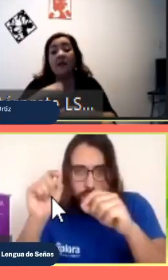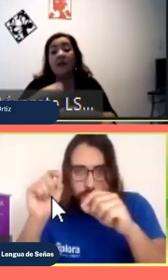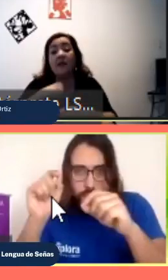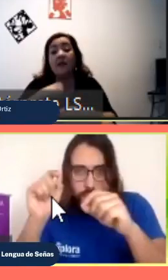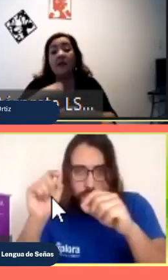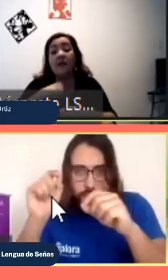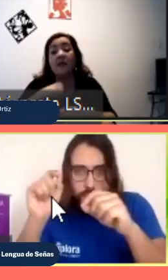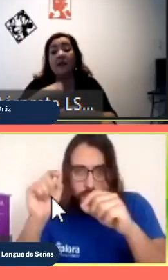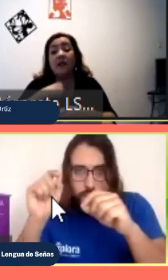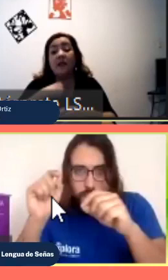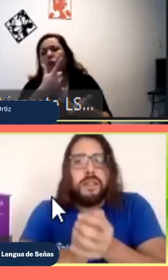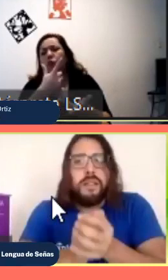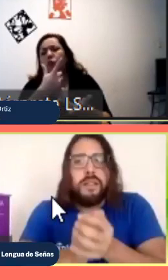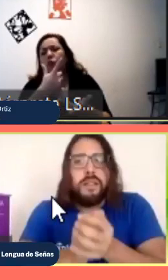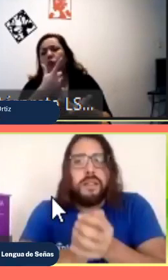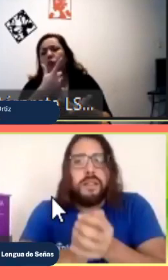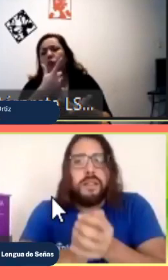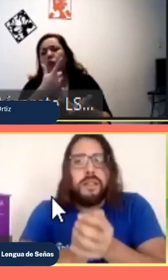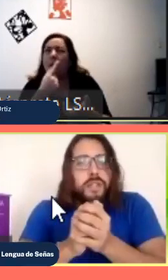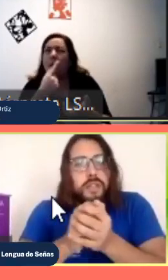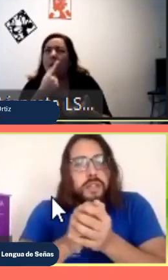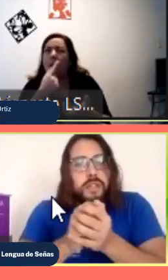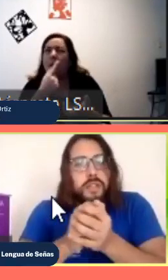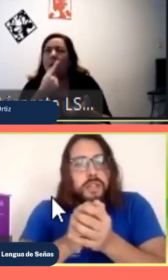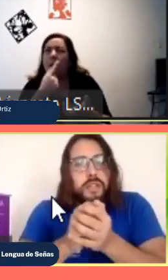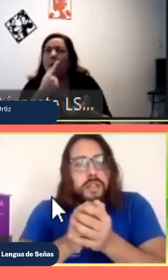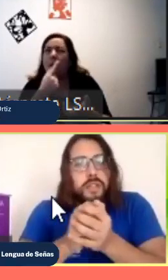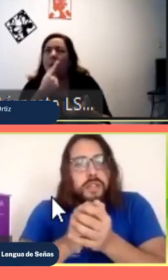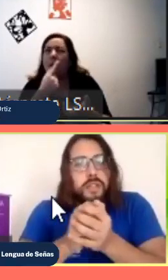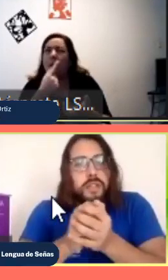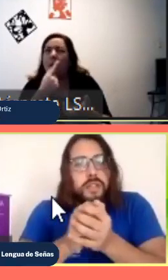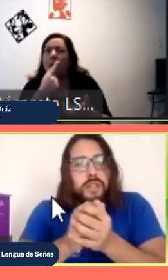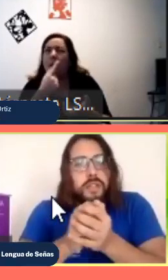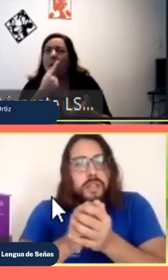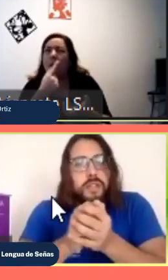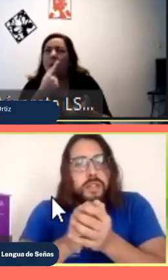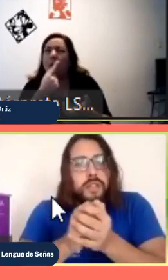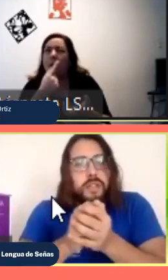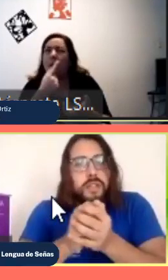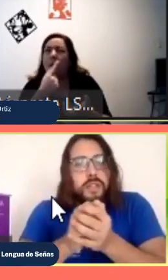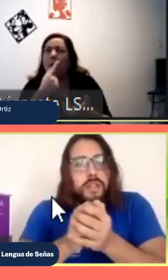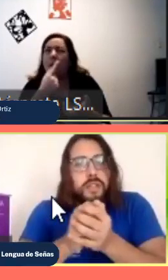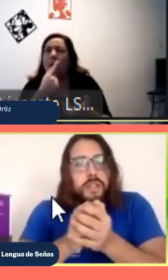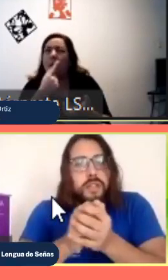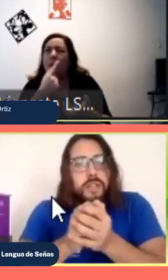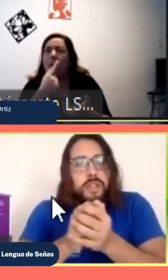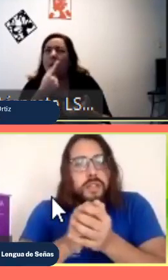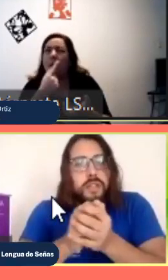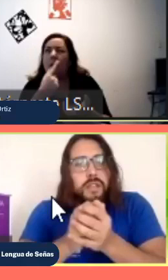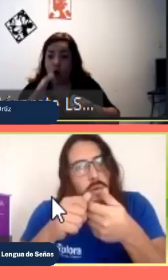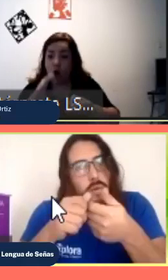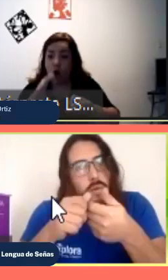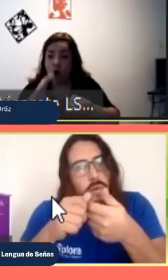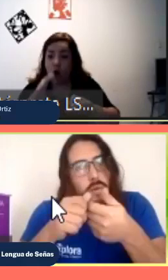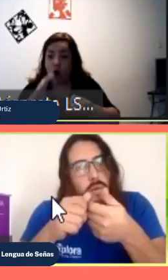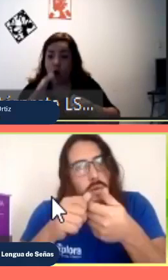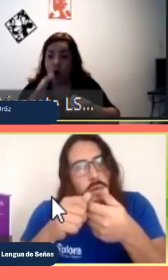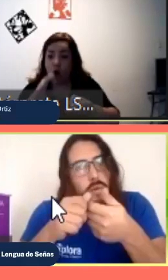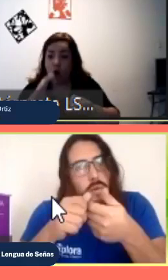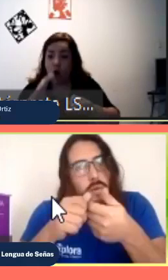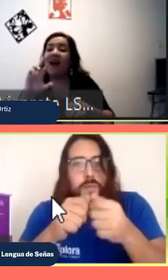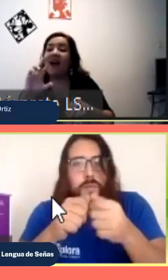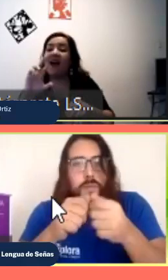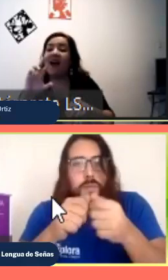dudas, comentarios, consultas y sus inquietudes a través de los comentarios, ya sea en Instagram o